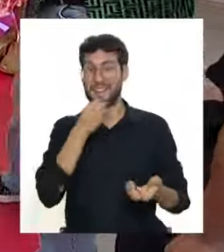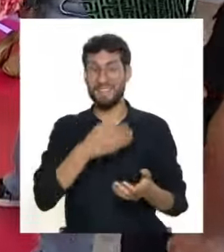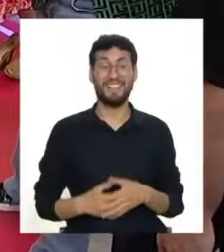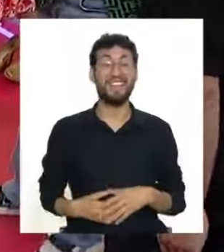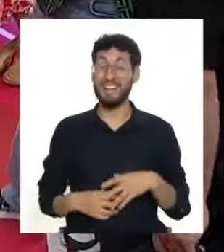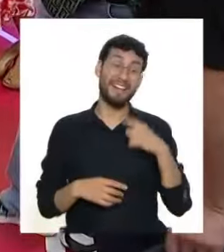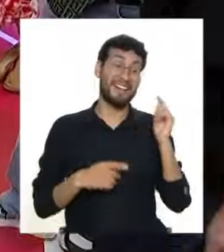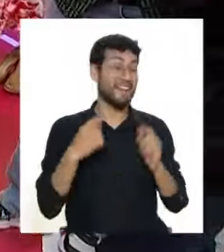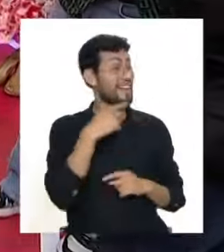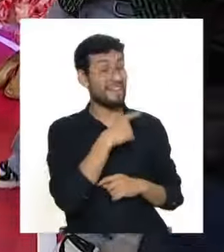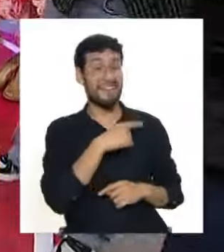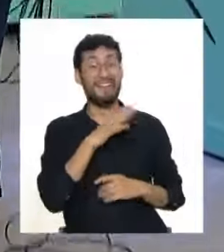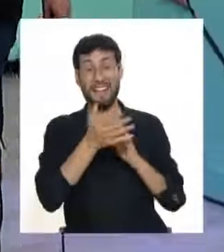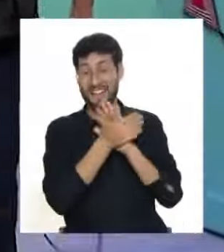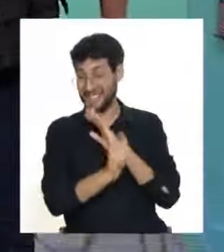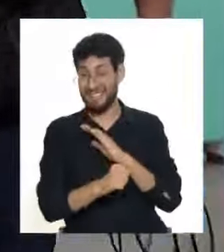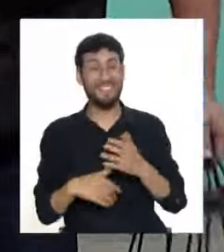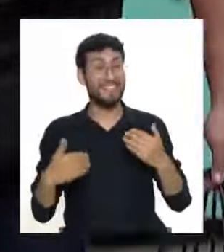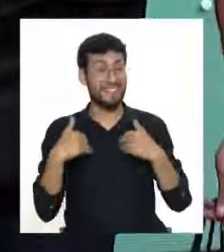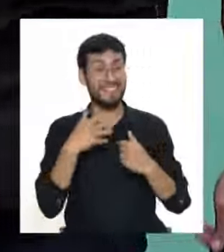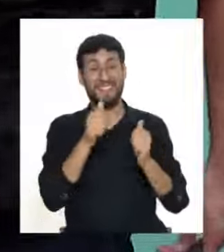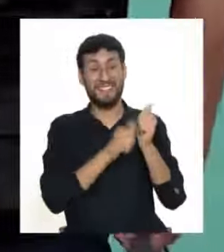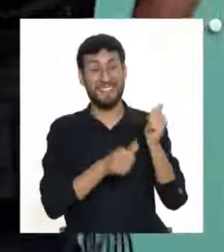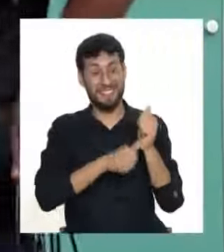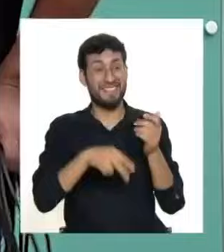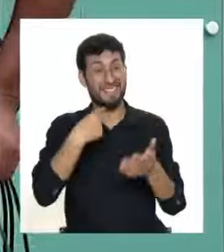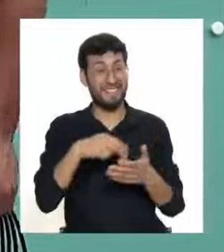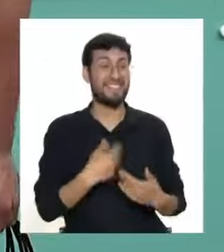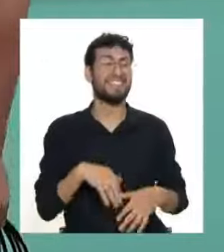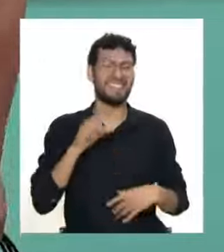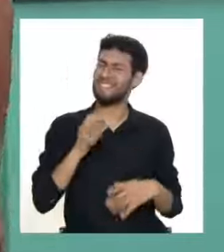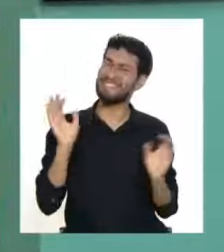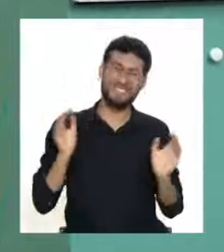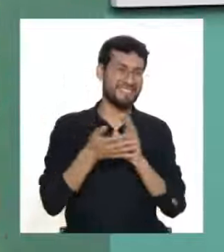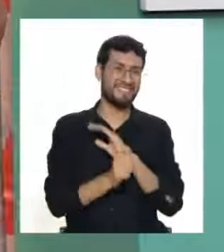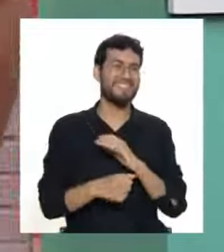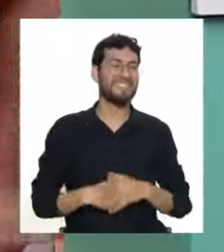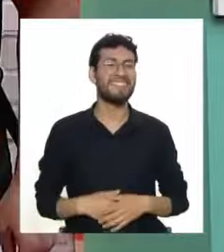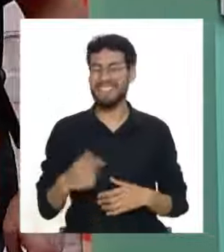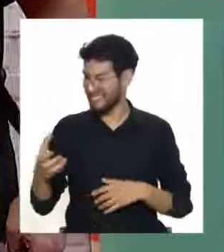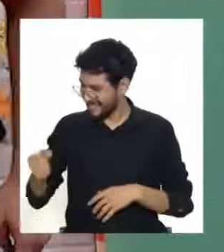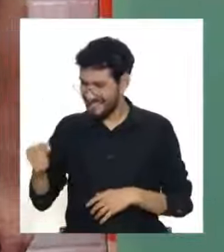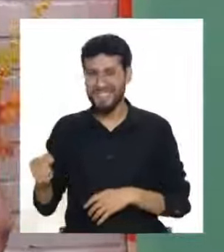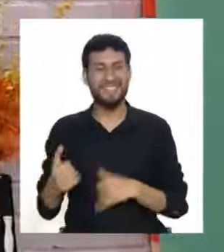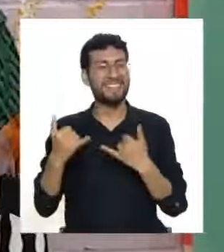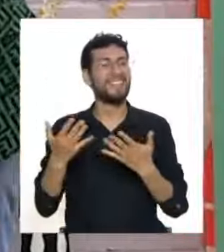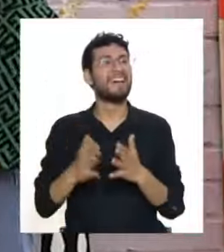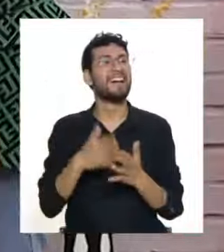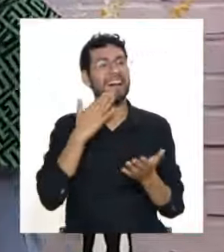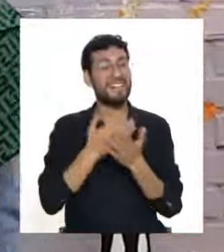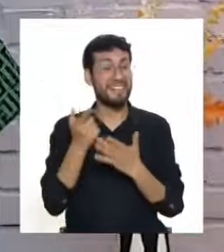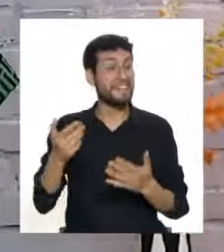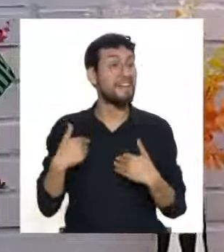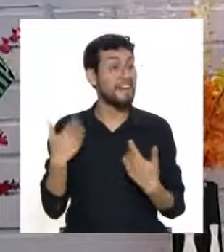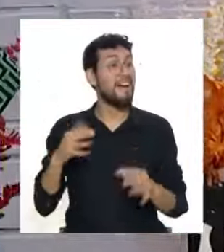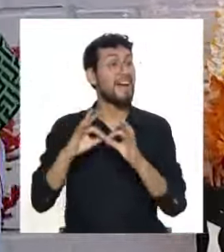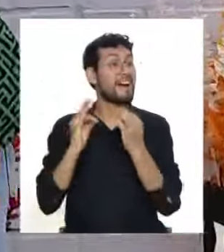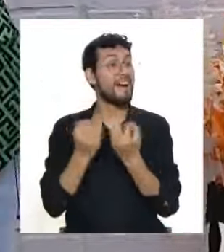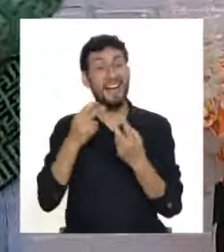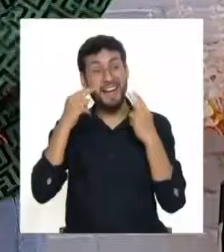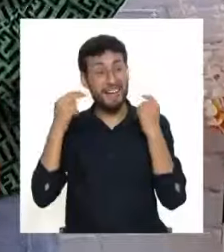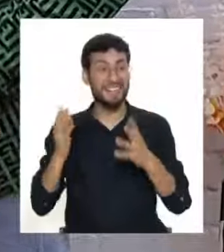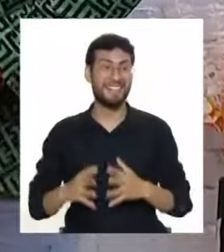él viene de una familia de talentos. Ya hemos tenido a su hermano bailando acá. Es una cosa impresionante. Vamos a estar. Y además también nos ha dicho que tiene familia